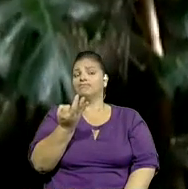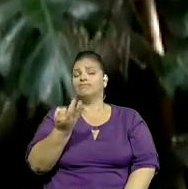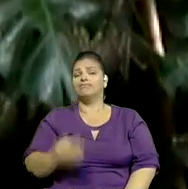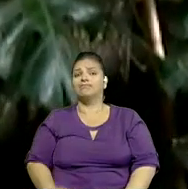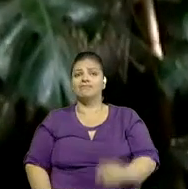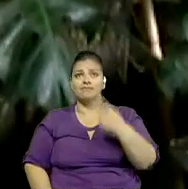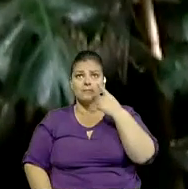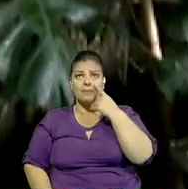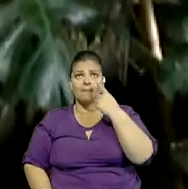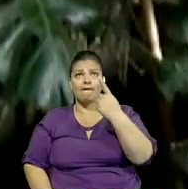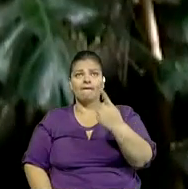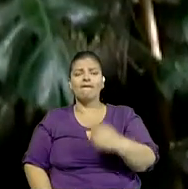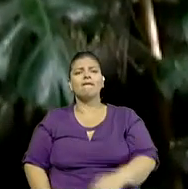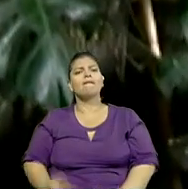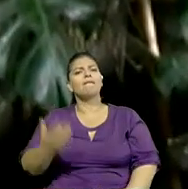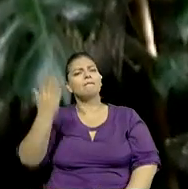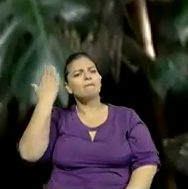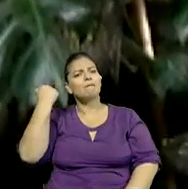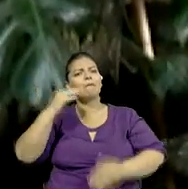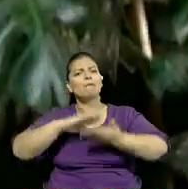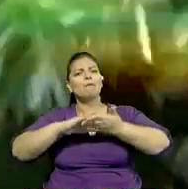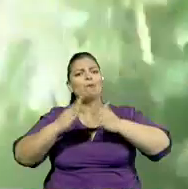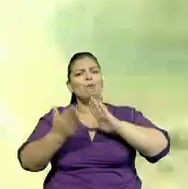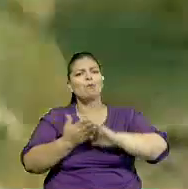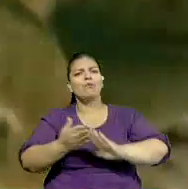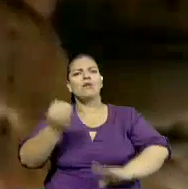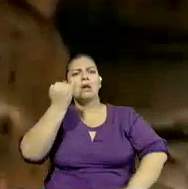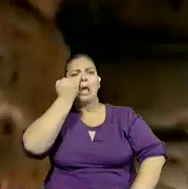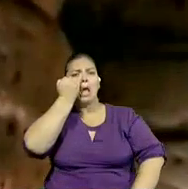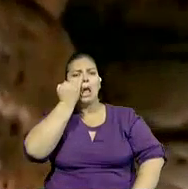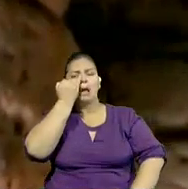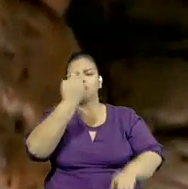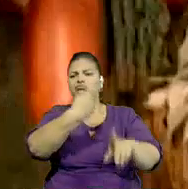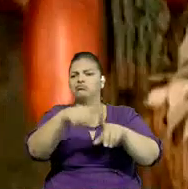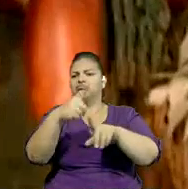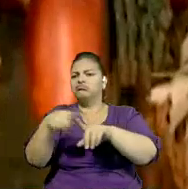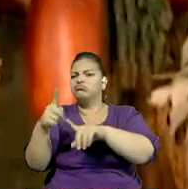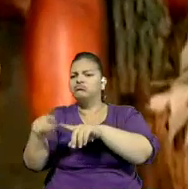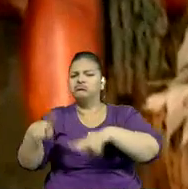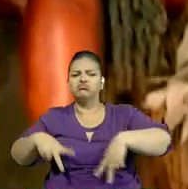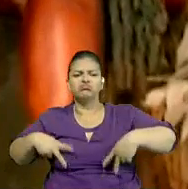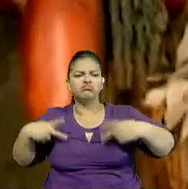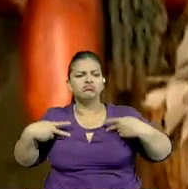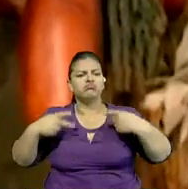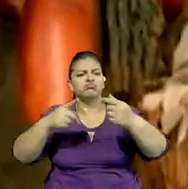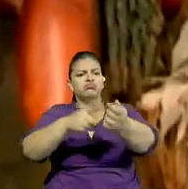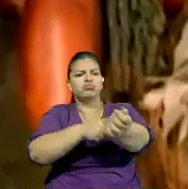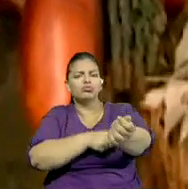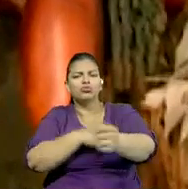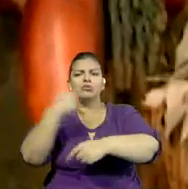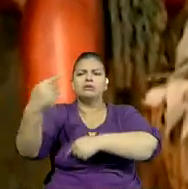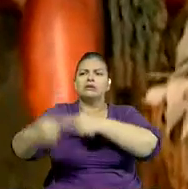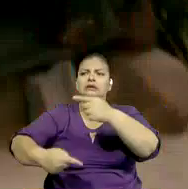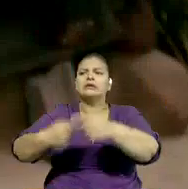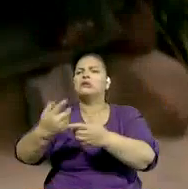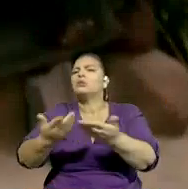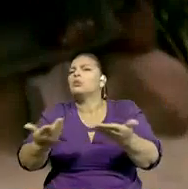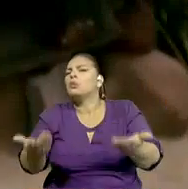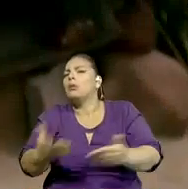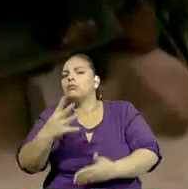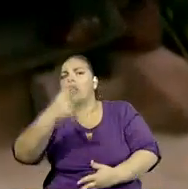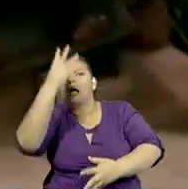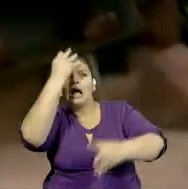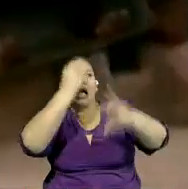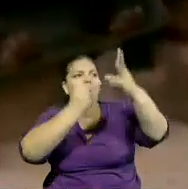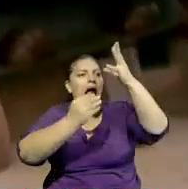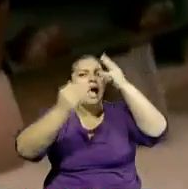que se destacan de haber estado en este lugar. Es que aquí se exponen costumbres y tradiciones para que perduren en el tiempo. Esta choza, por